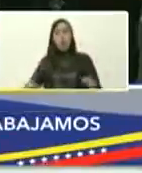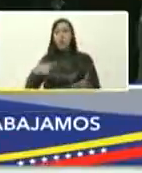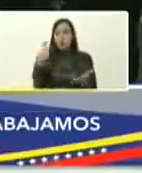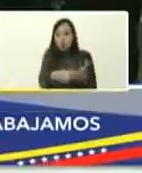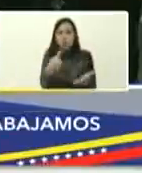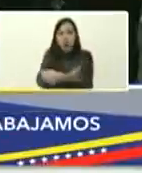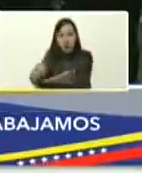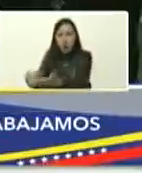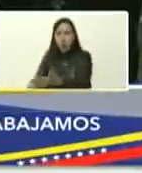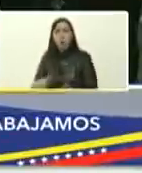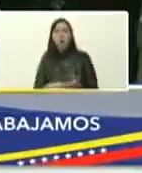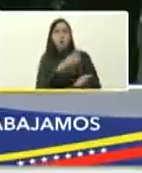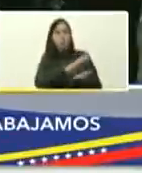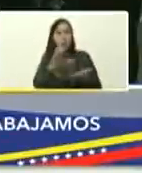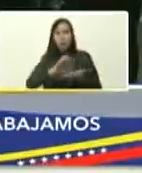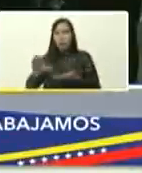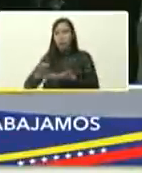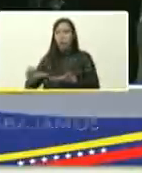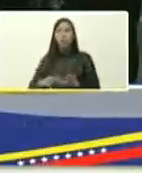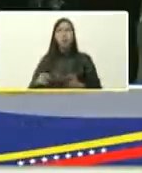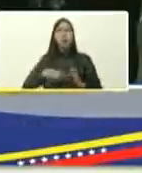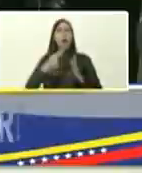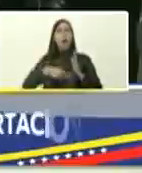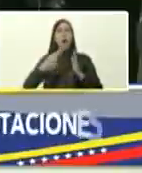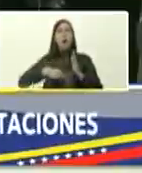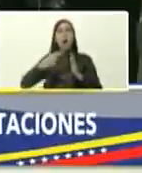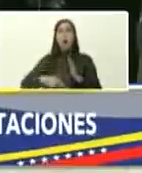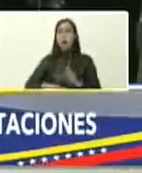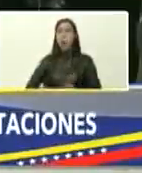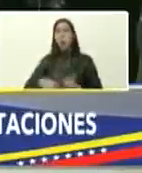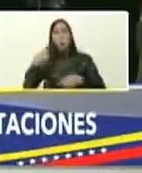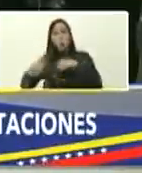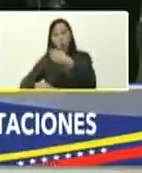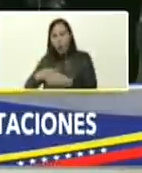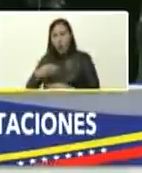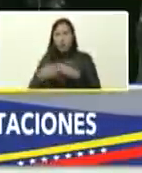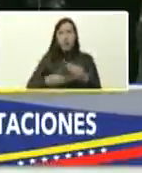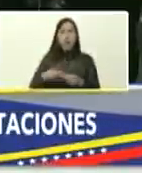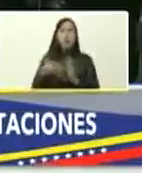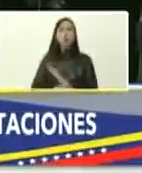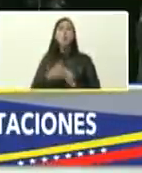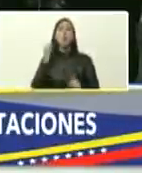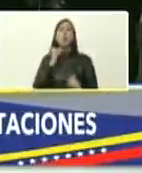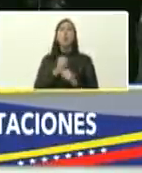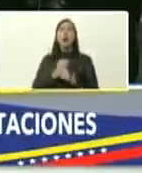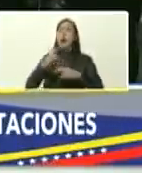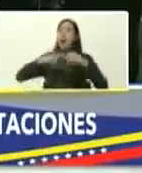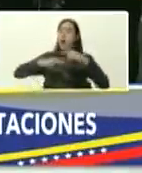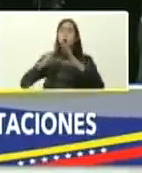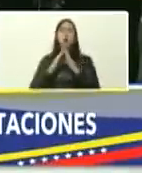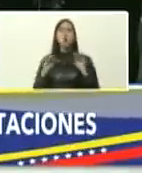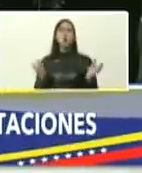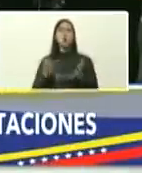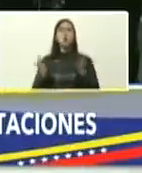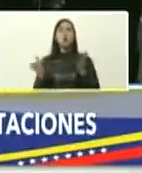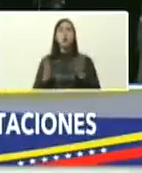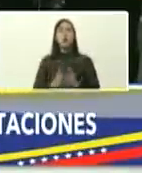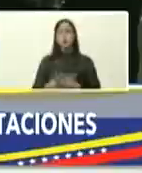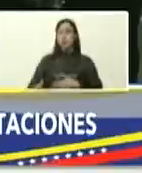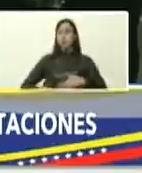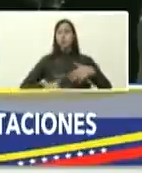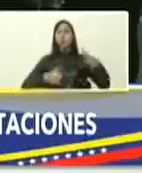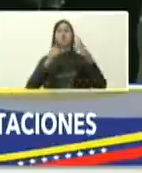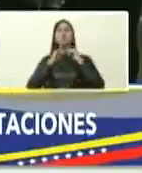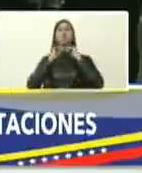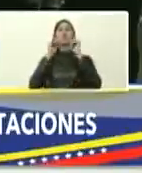y de calidad, para la recreación, para la generación de empleo, para las obras públicas, carreteras,